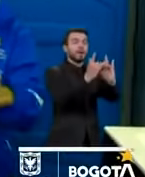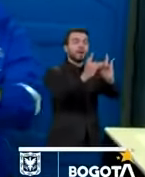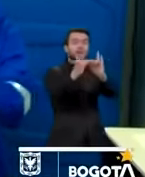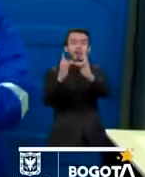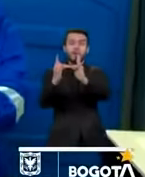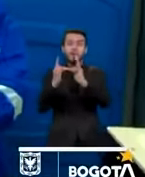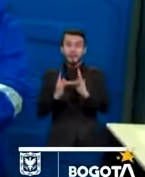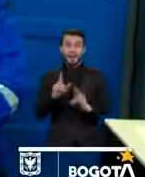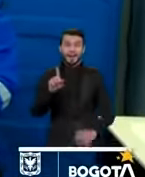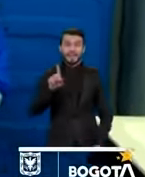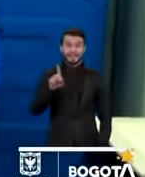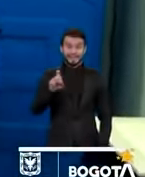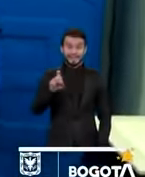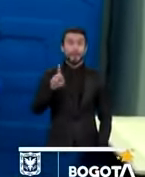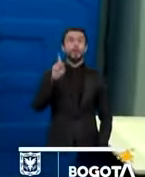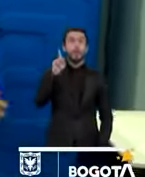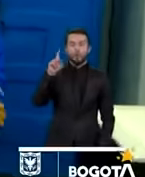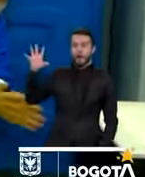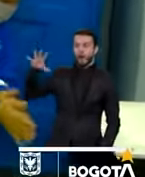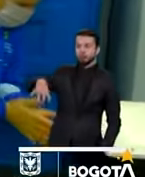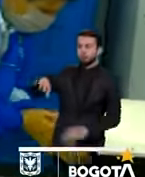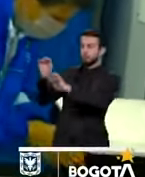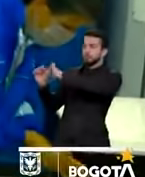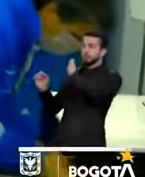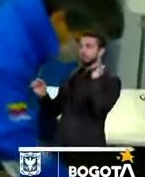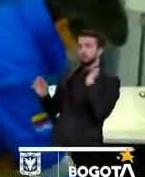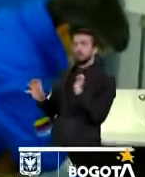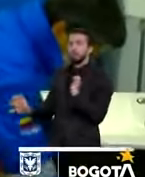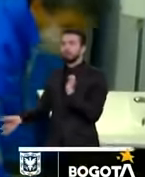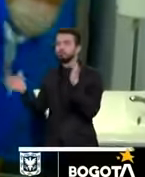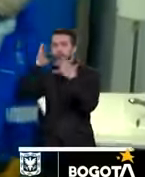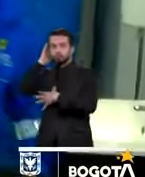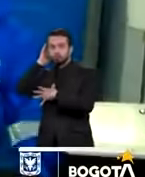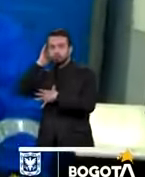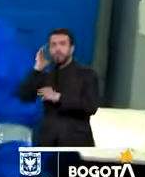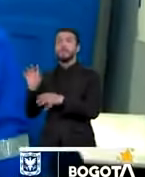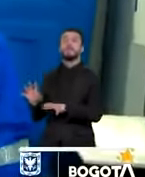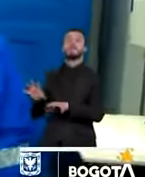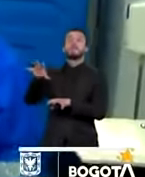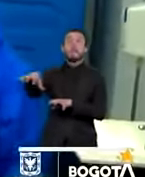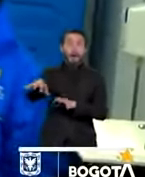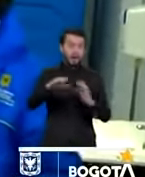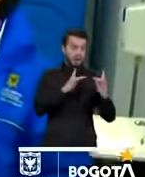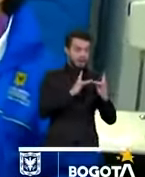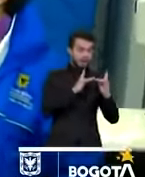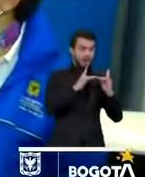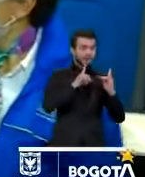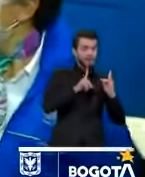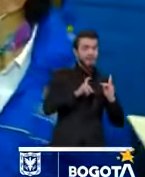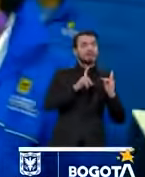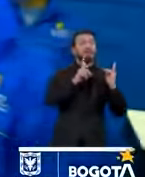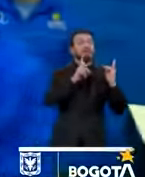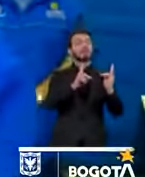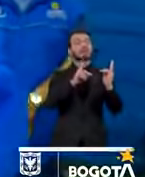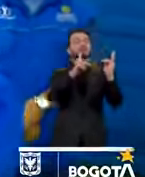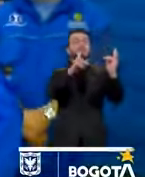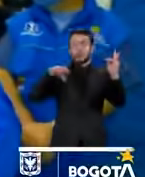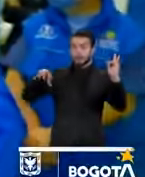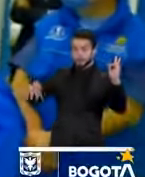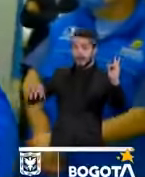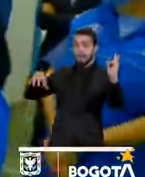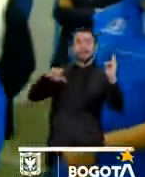hasta una relación mucho más óptima que la que la norma exige. Vale. 128 se van